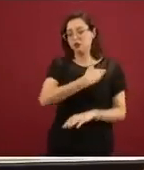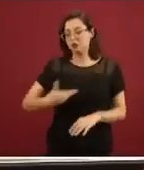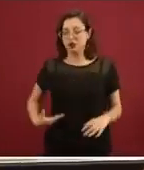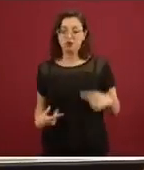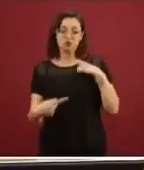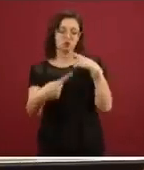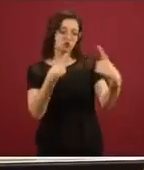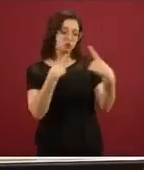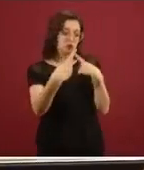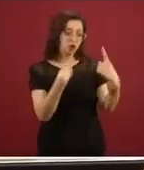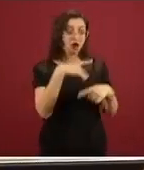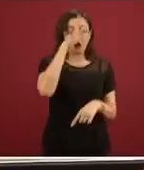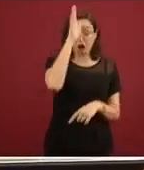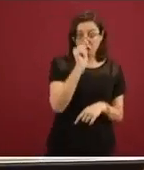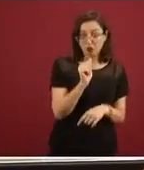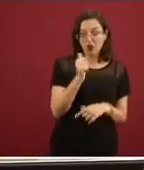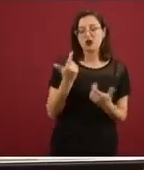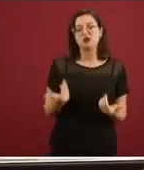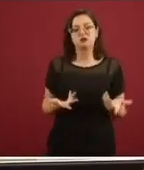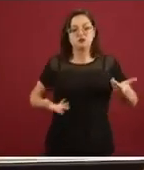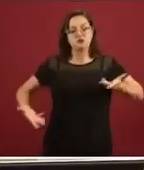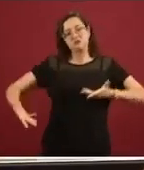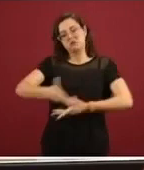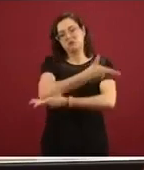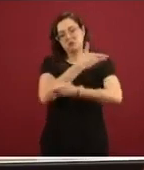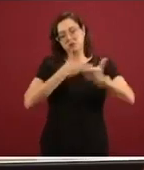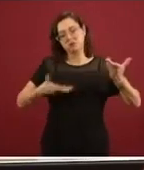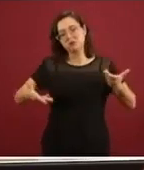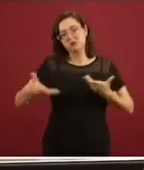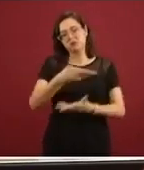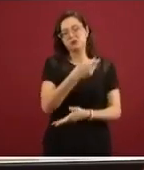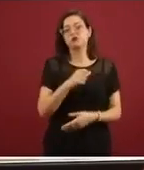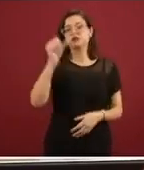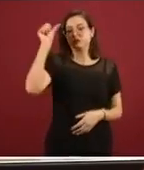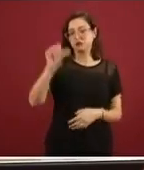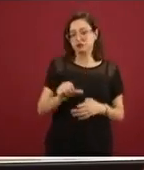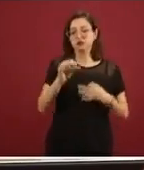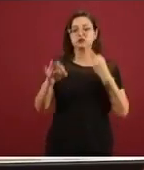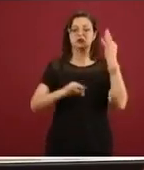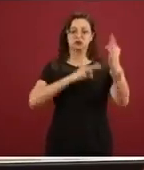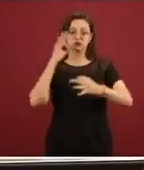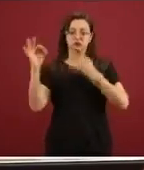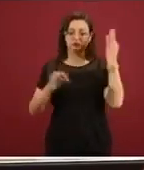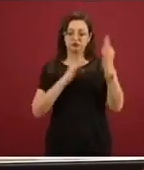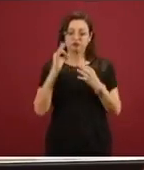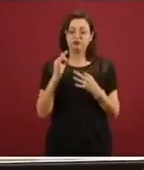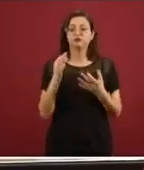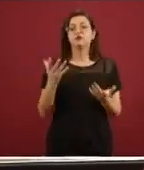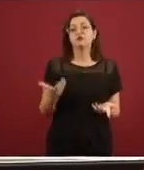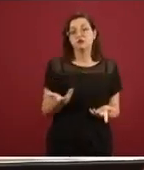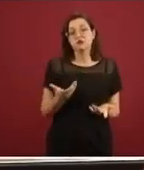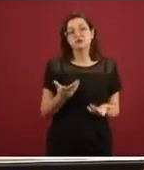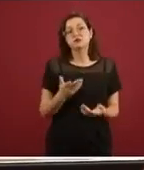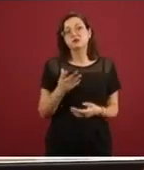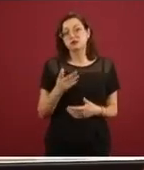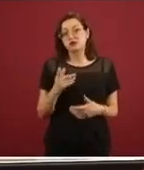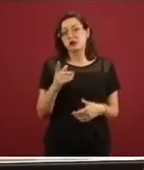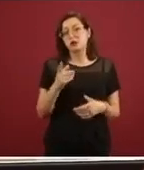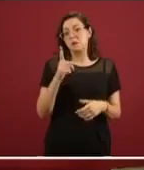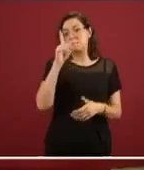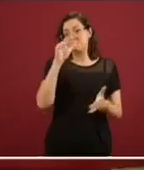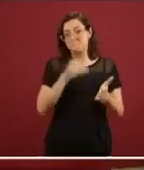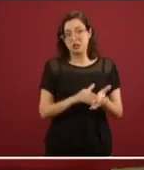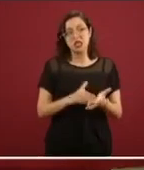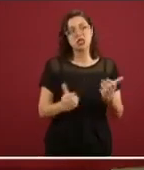en búsqueda de este espíritu de colaboración. Hoy tuvimos esta noticia preliminar de que podríamos tener una primera aportación de